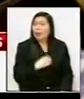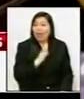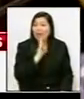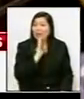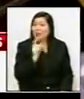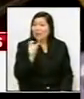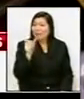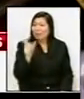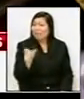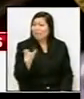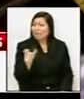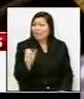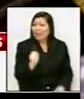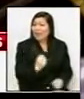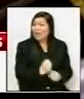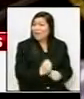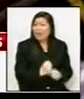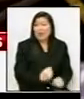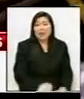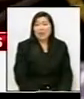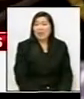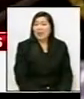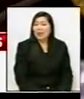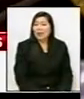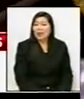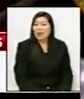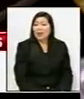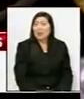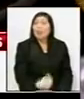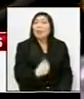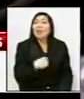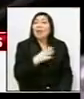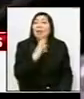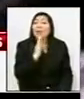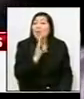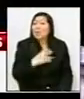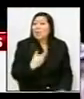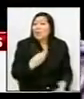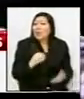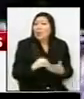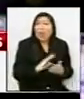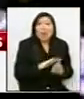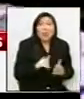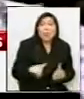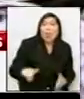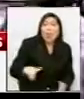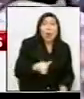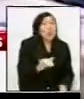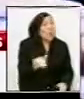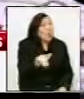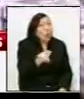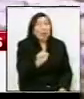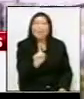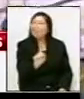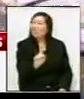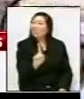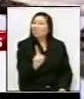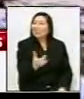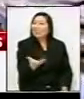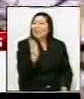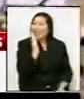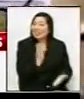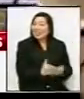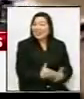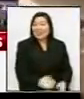ese funcionario que está en funciones. Por eso yo estoy hablando de que no podemos aplicarle a todos a rajatabla el mismo tipo de